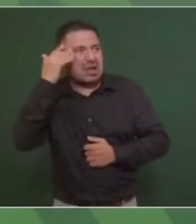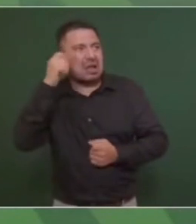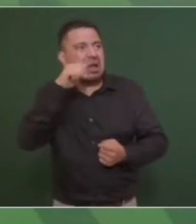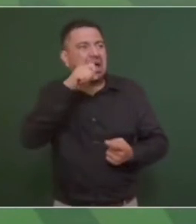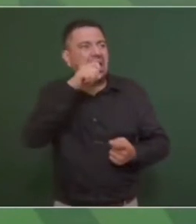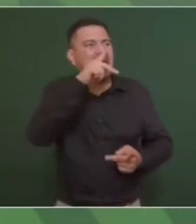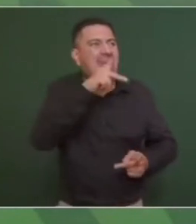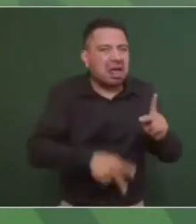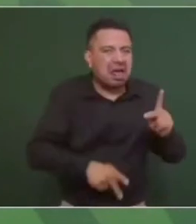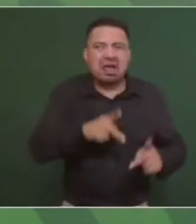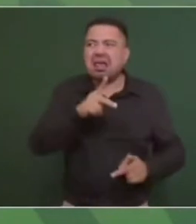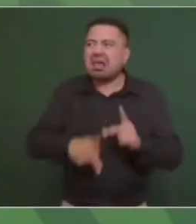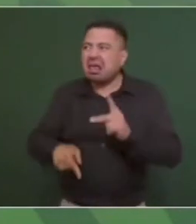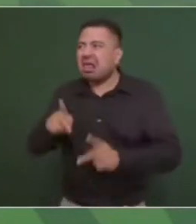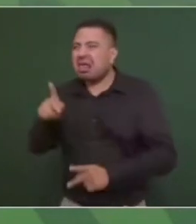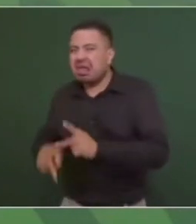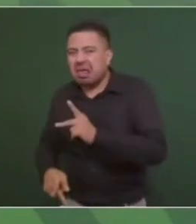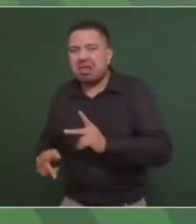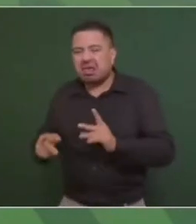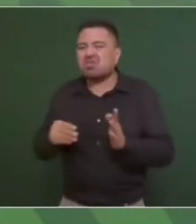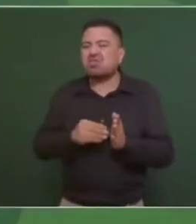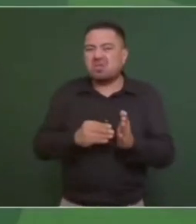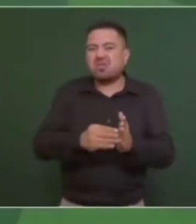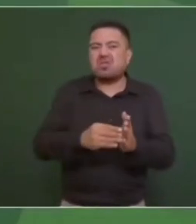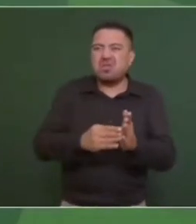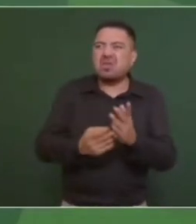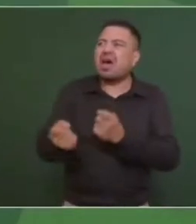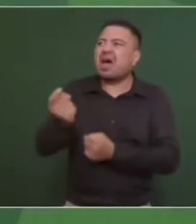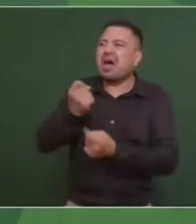algunas partes